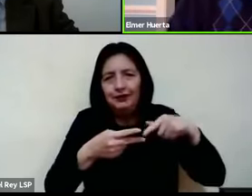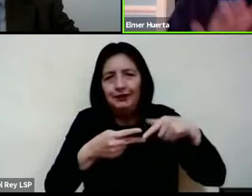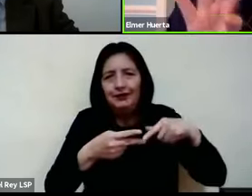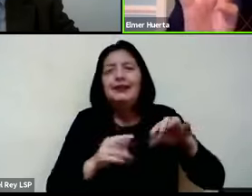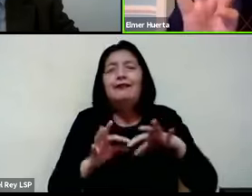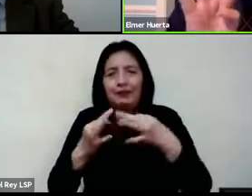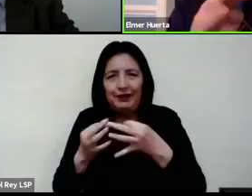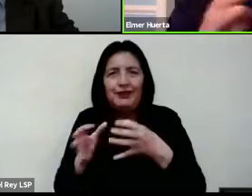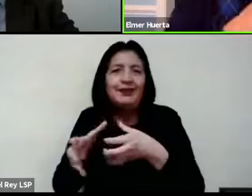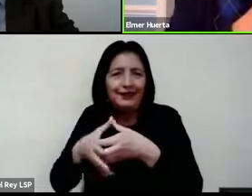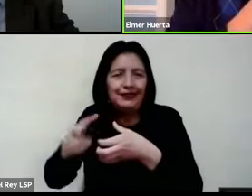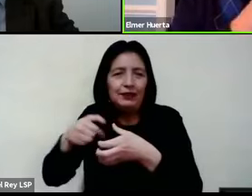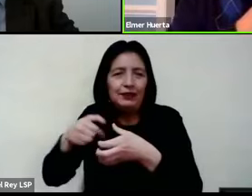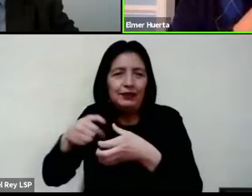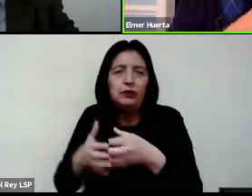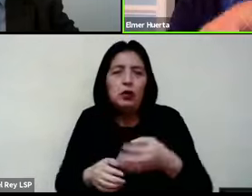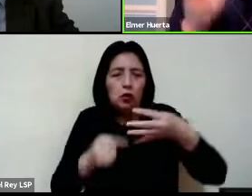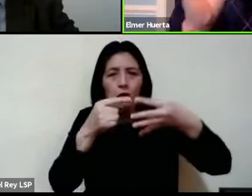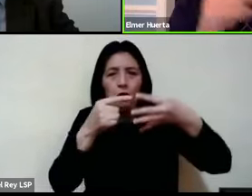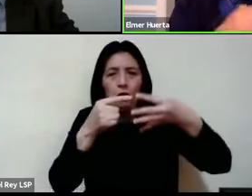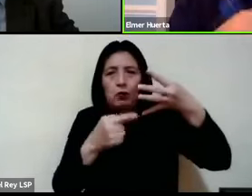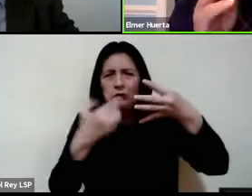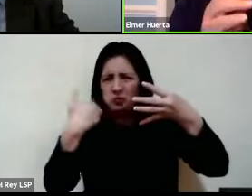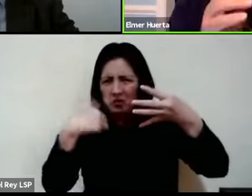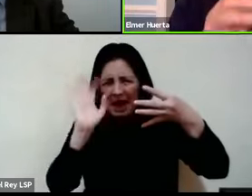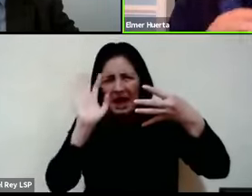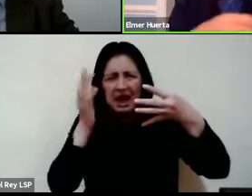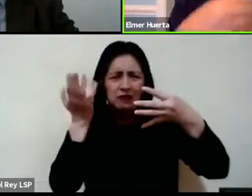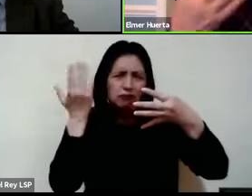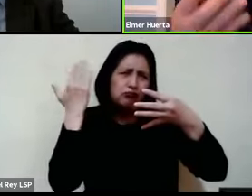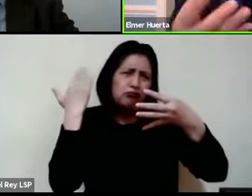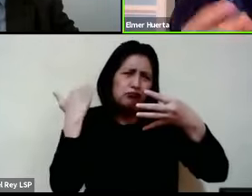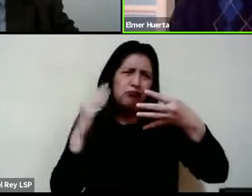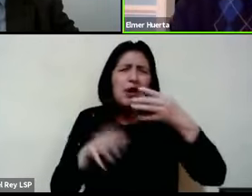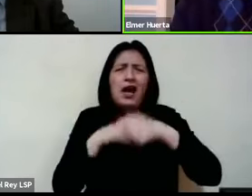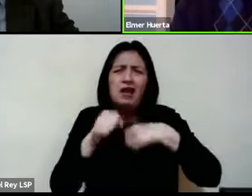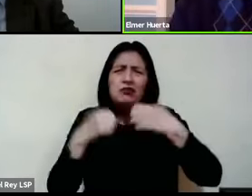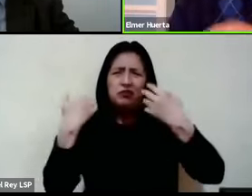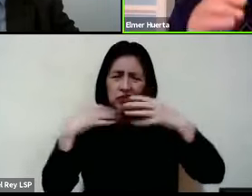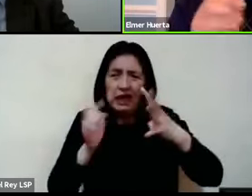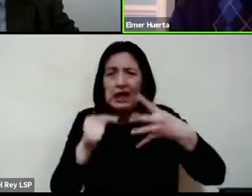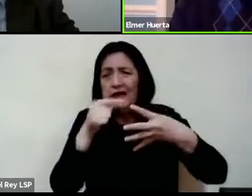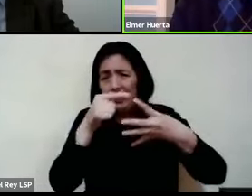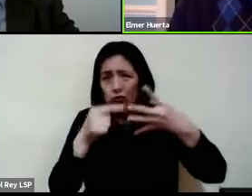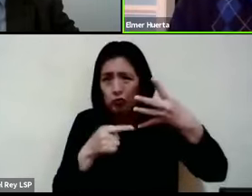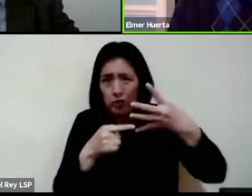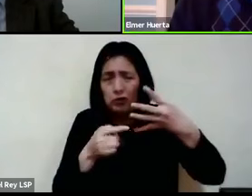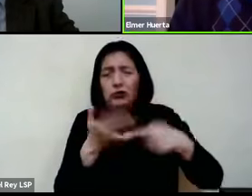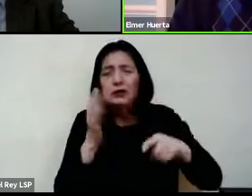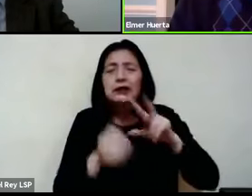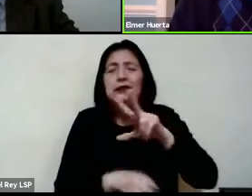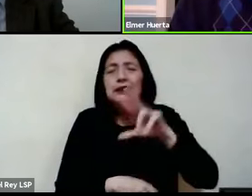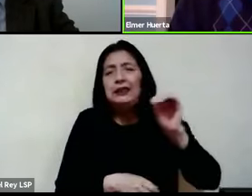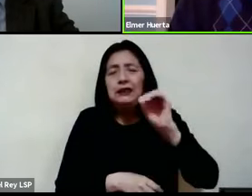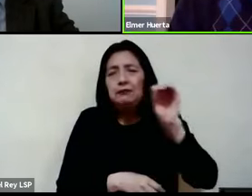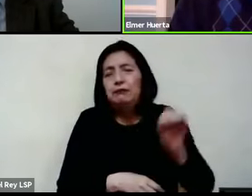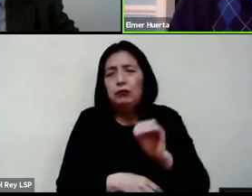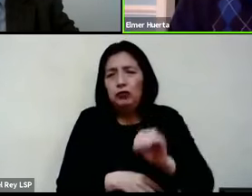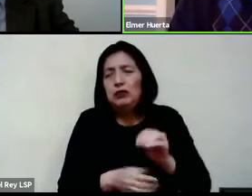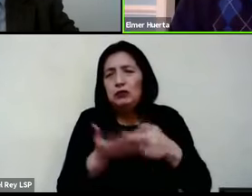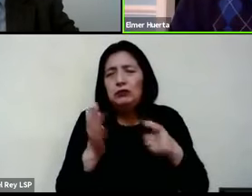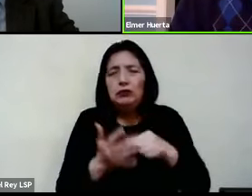corona. 4 ya existían desde hace muchos años y son los que causan el 30% de